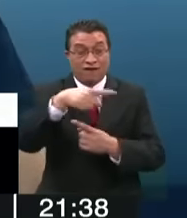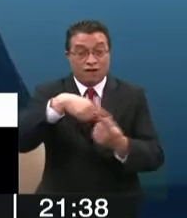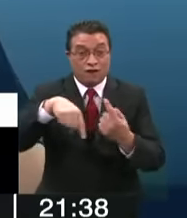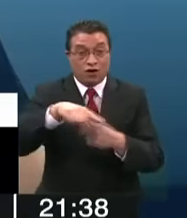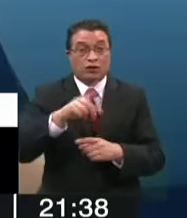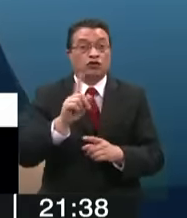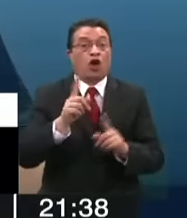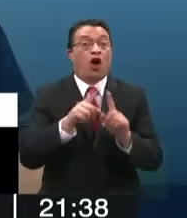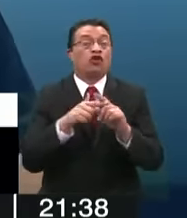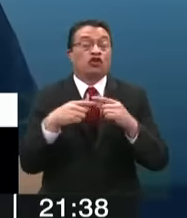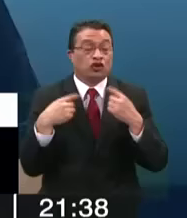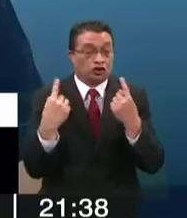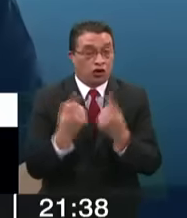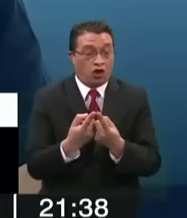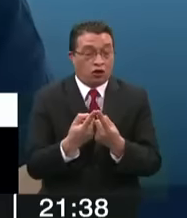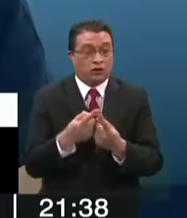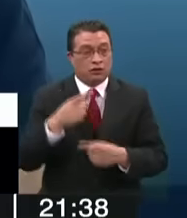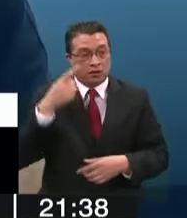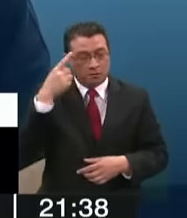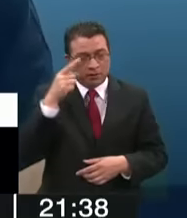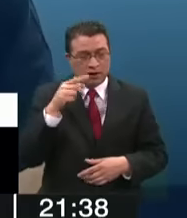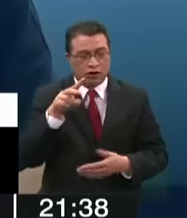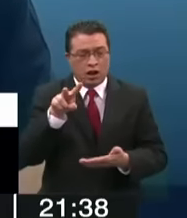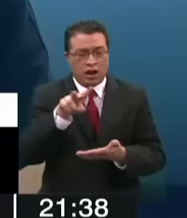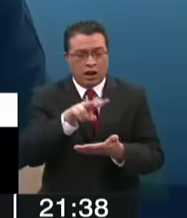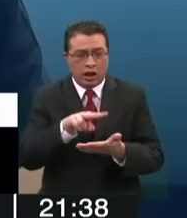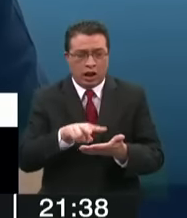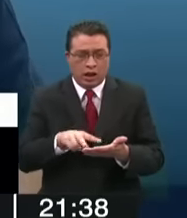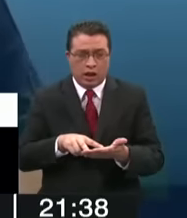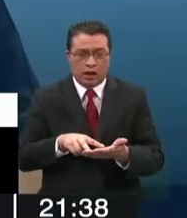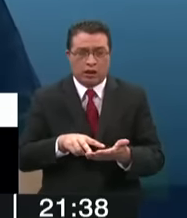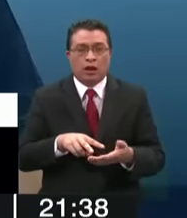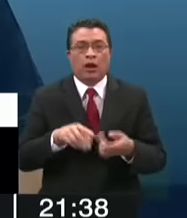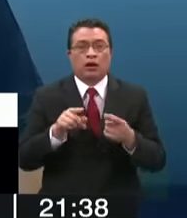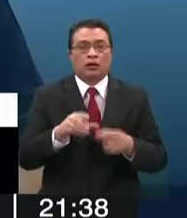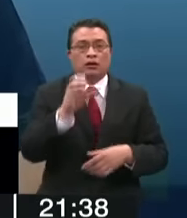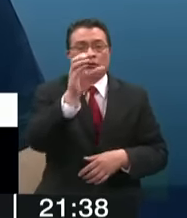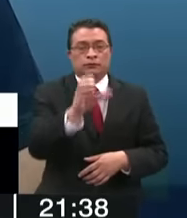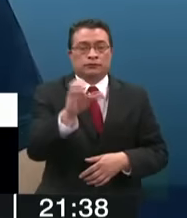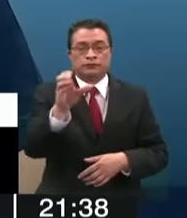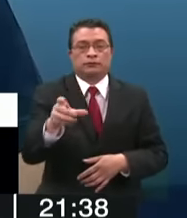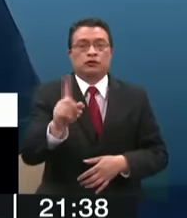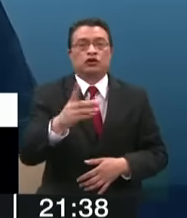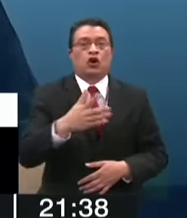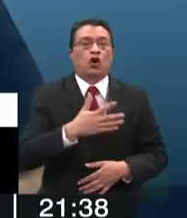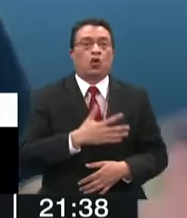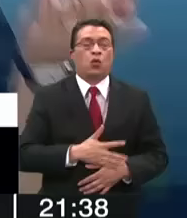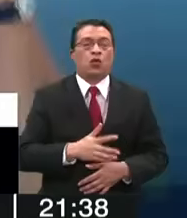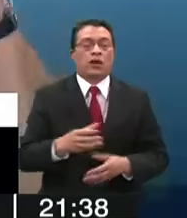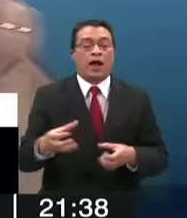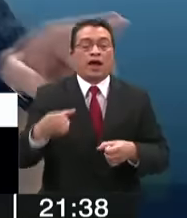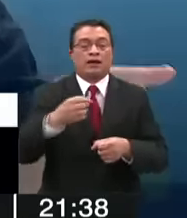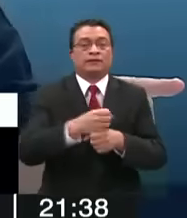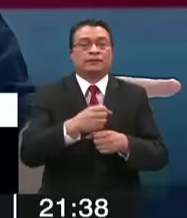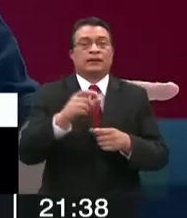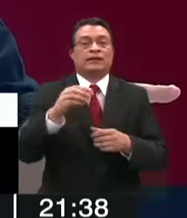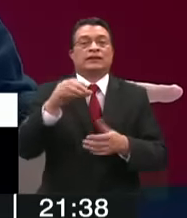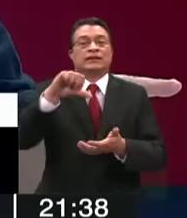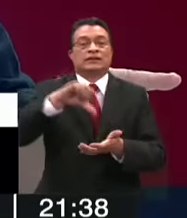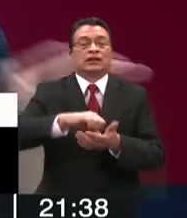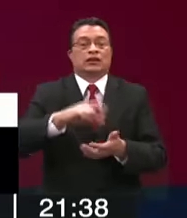no todos, pero... leyéndolo, es gente que no le gusta la alianza de centro-izquierda tal como es hoy